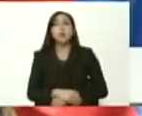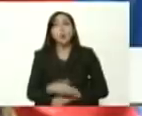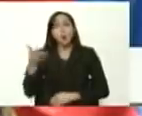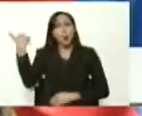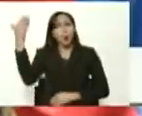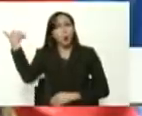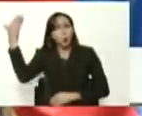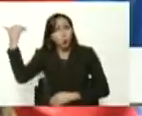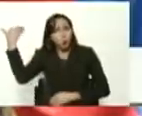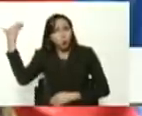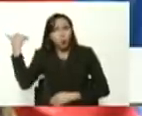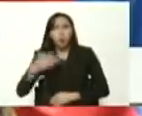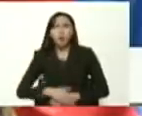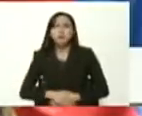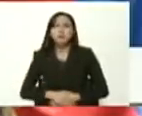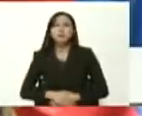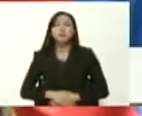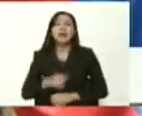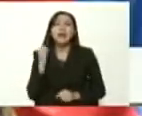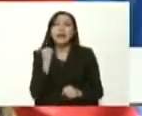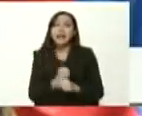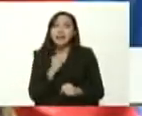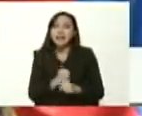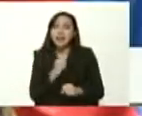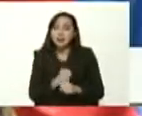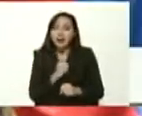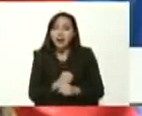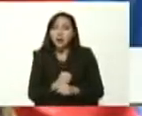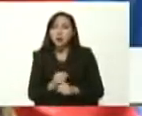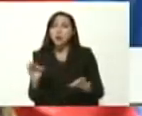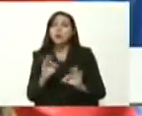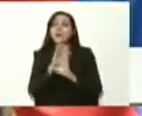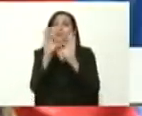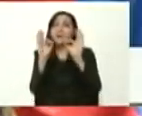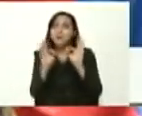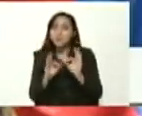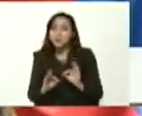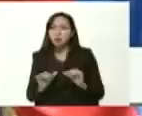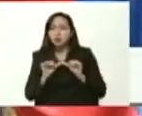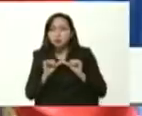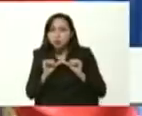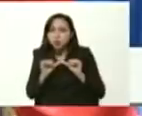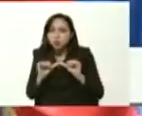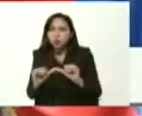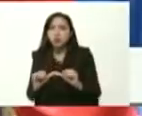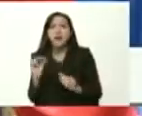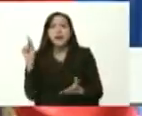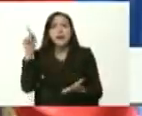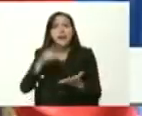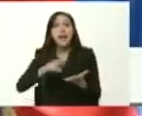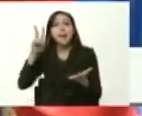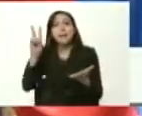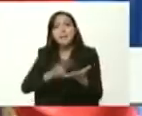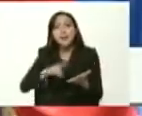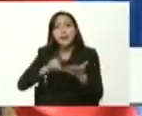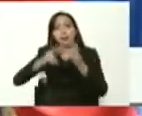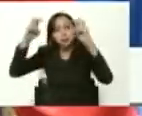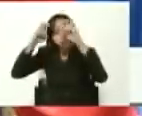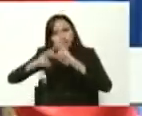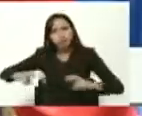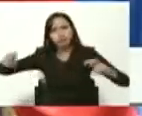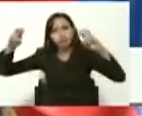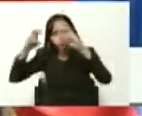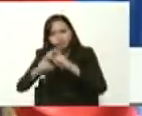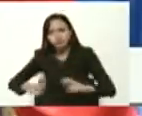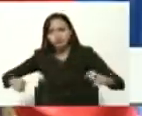tiempo se vino trabajando de manera minuciosa hasta llegar a la verdad de los hechos. Me estoy refiriendo a una trama